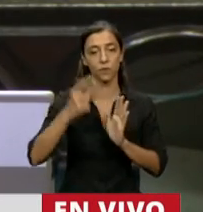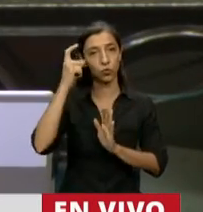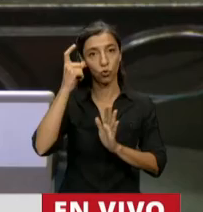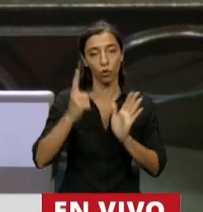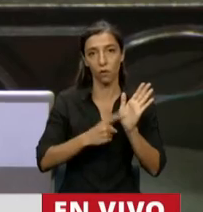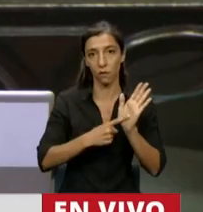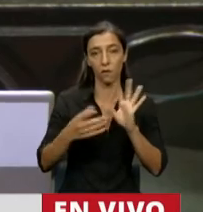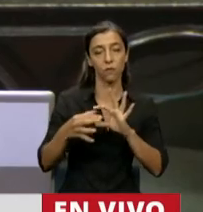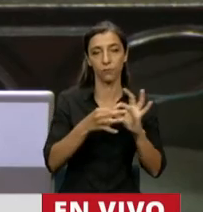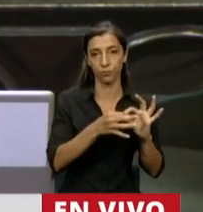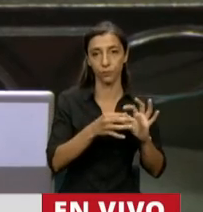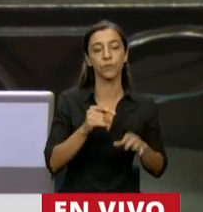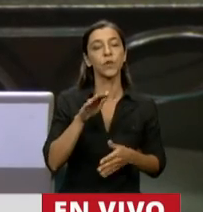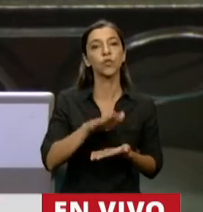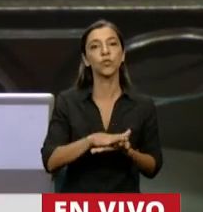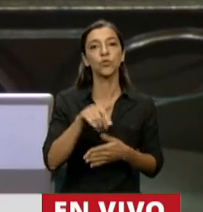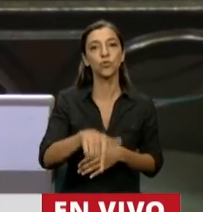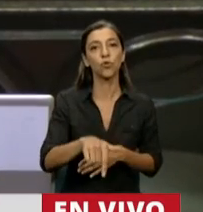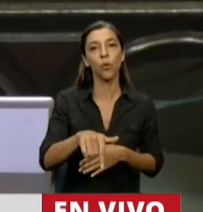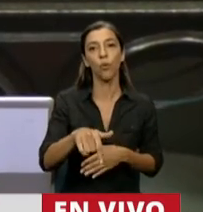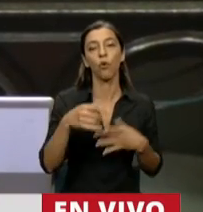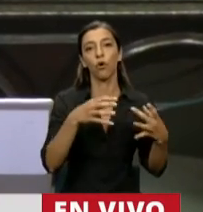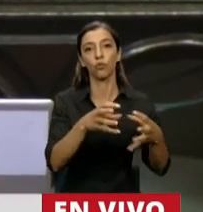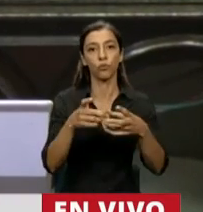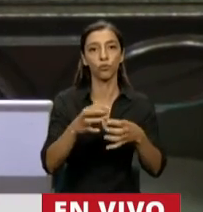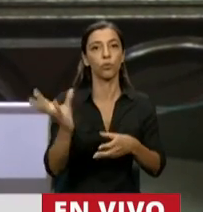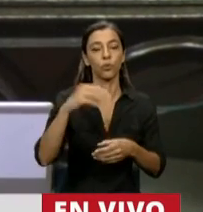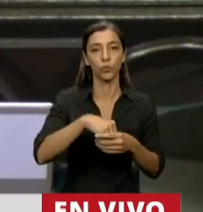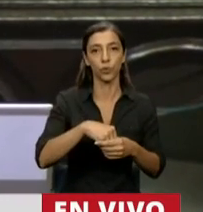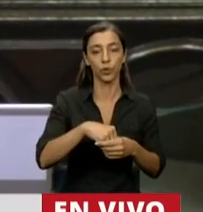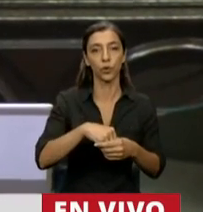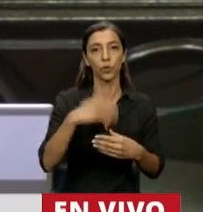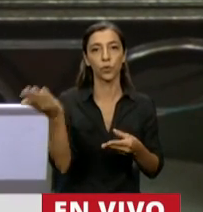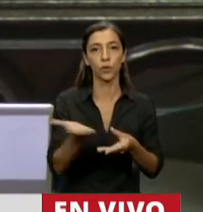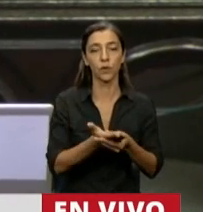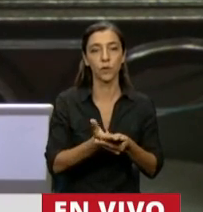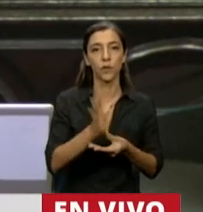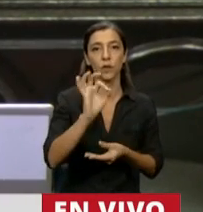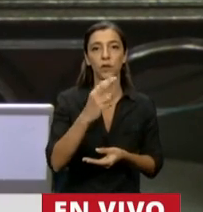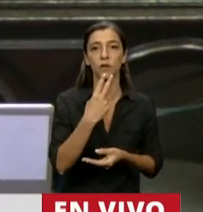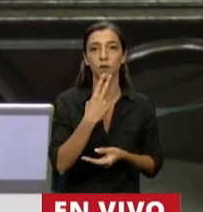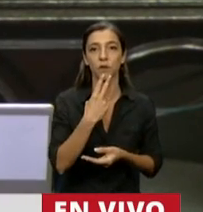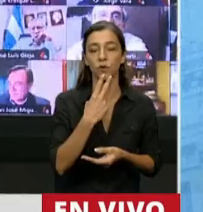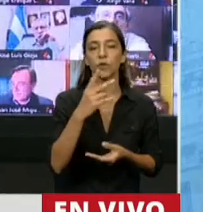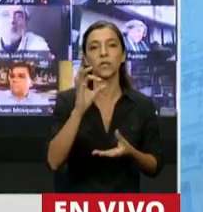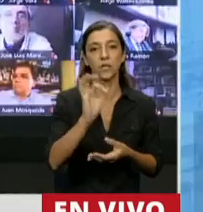para solicitar el tratamiento sobre tablas en la sesión de hoy del expediente